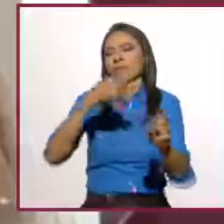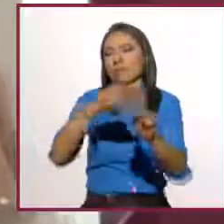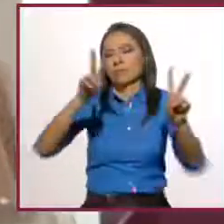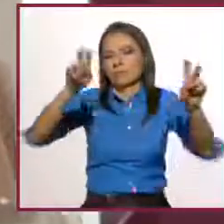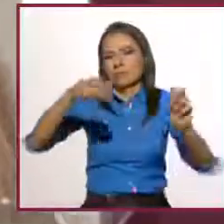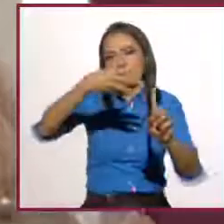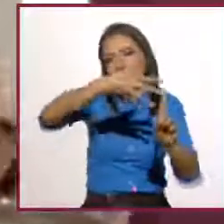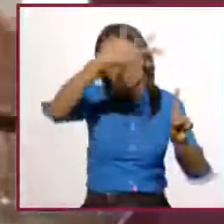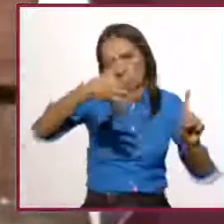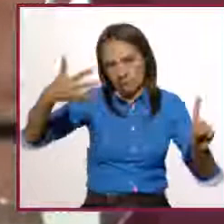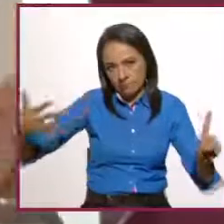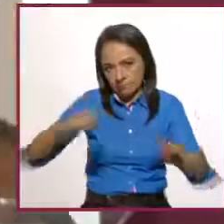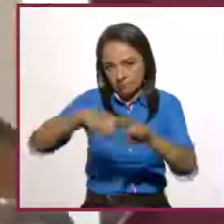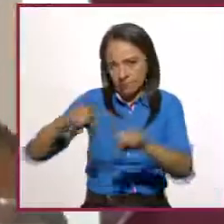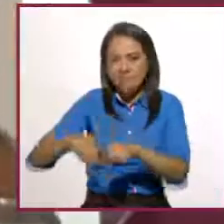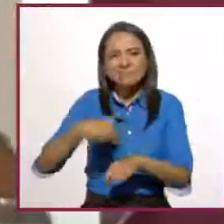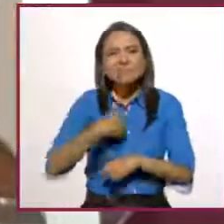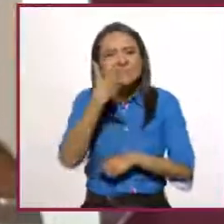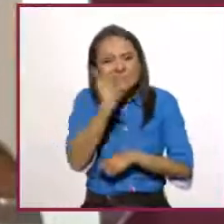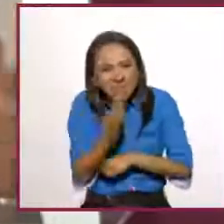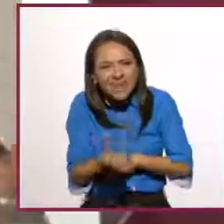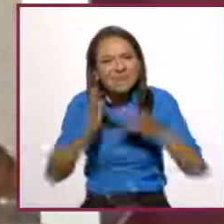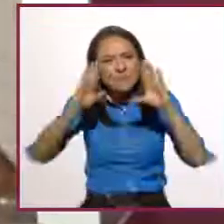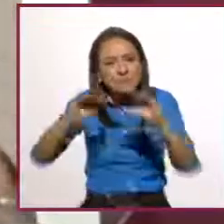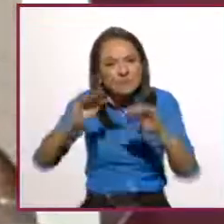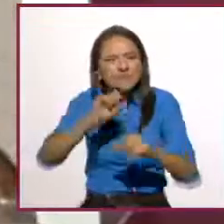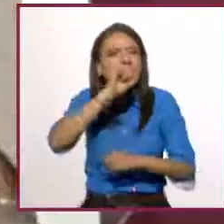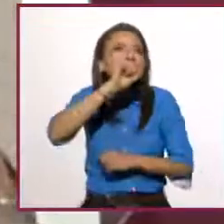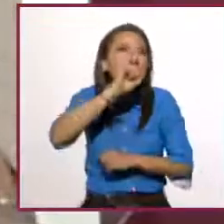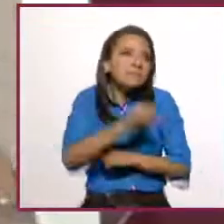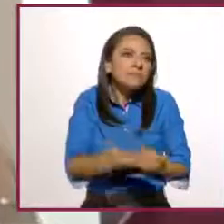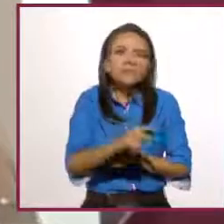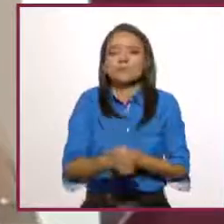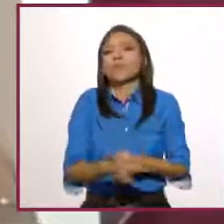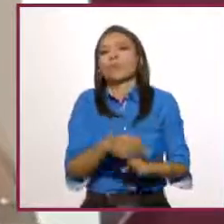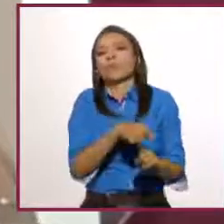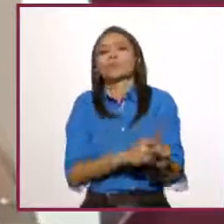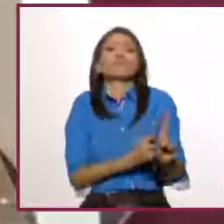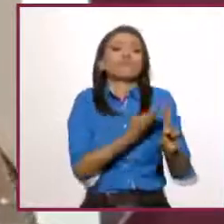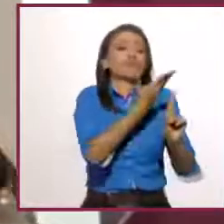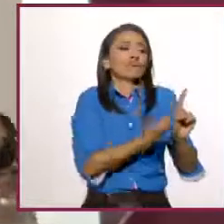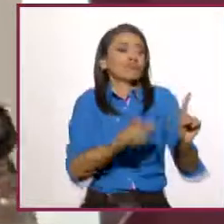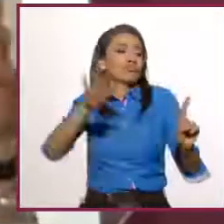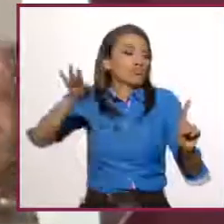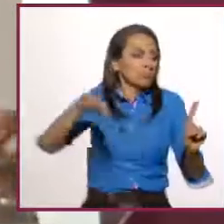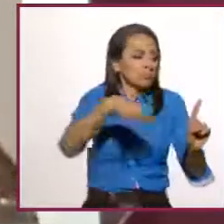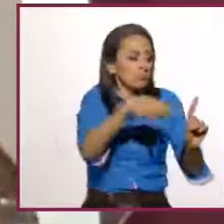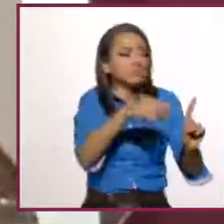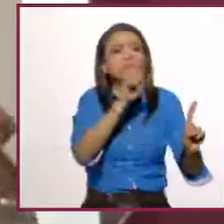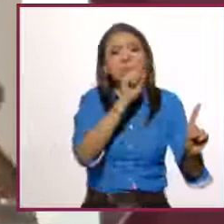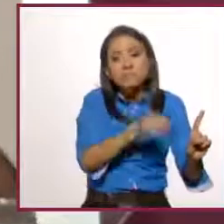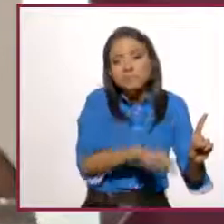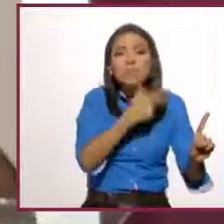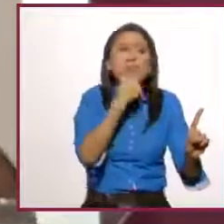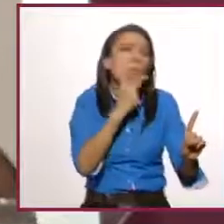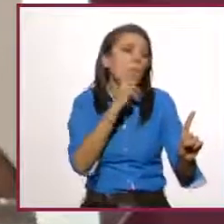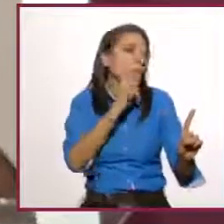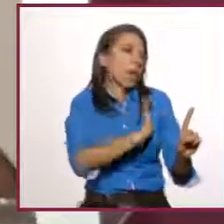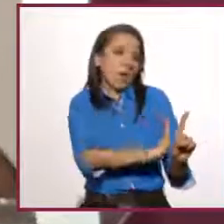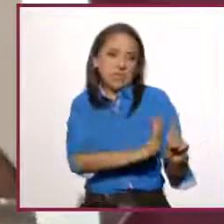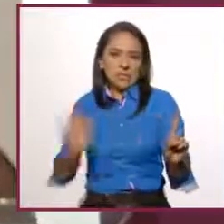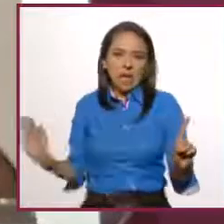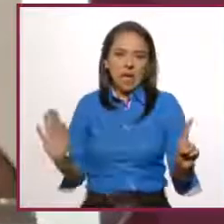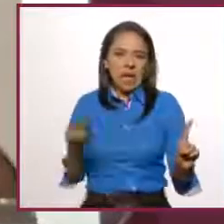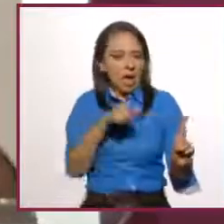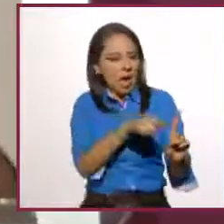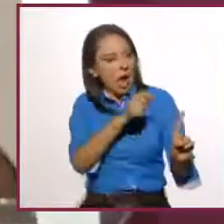una alfabetización y quitar este heterocentrismo y la heteronormatividad que hemos creado